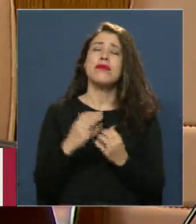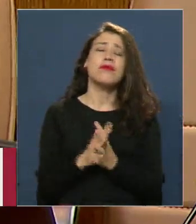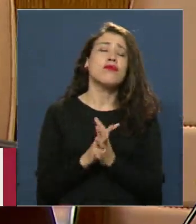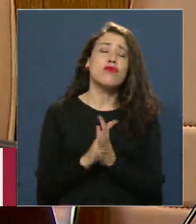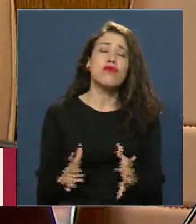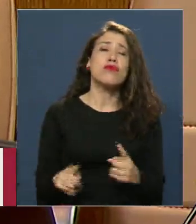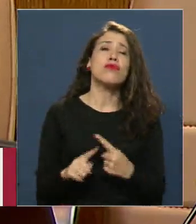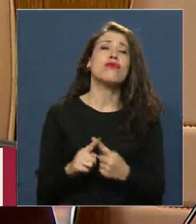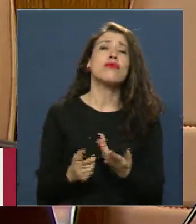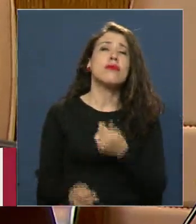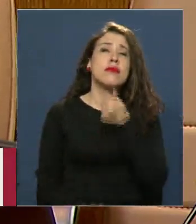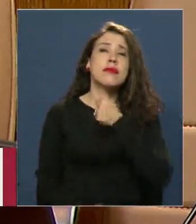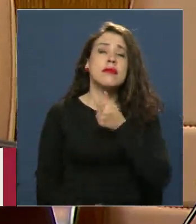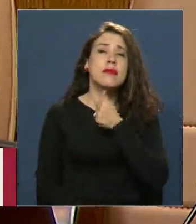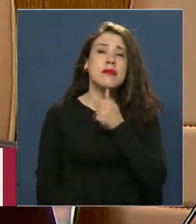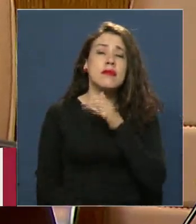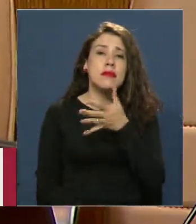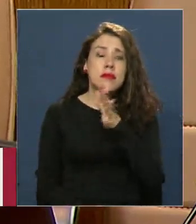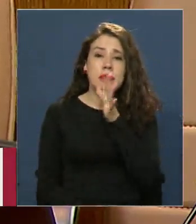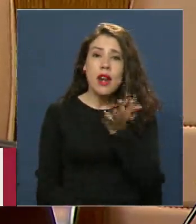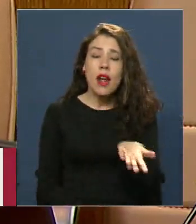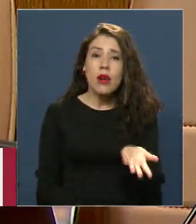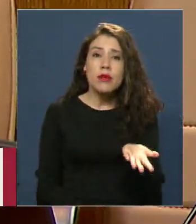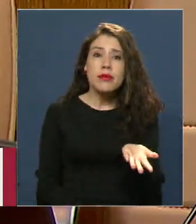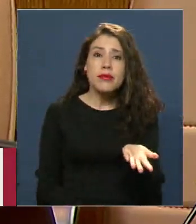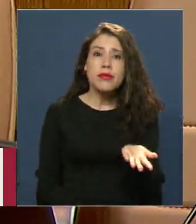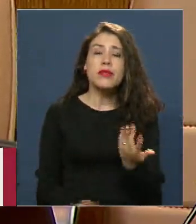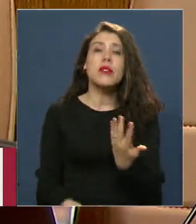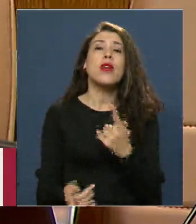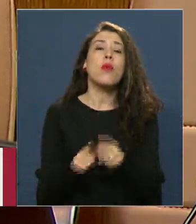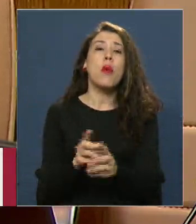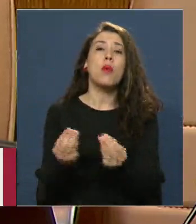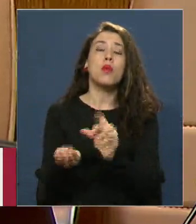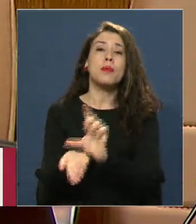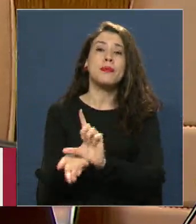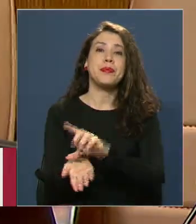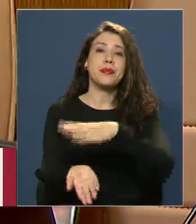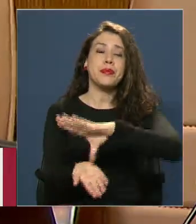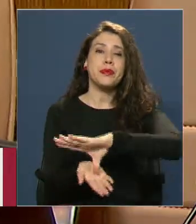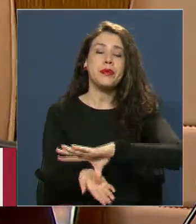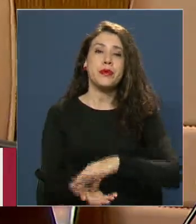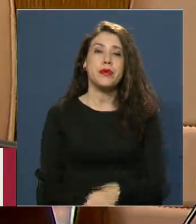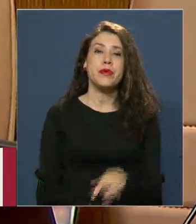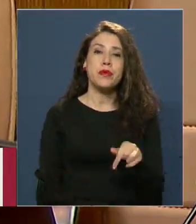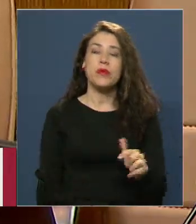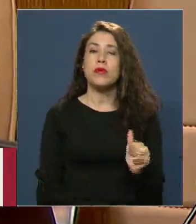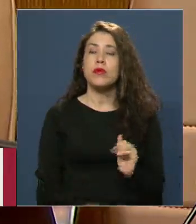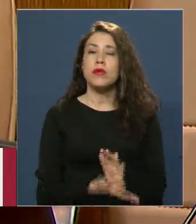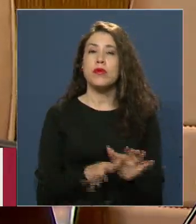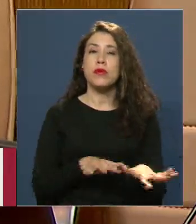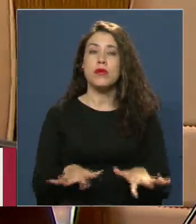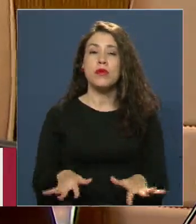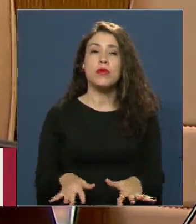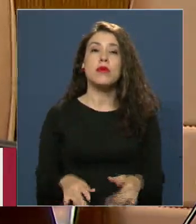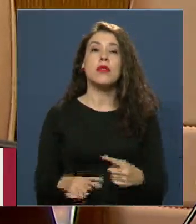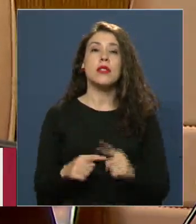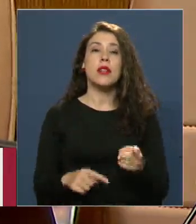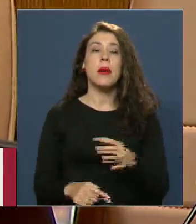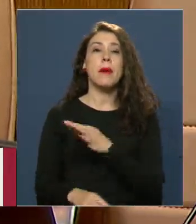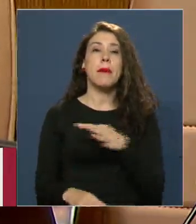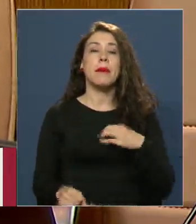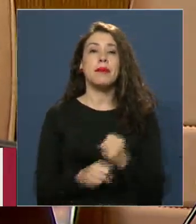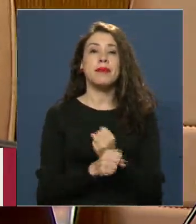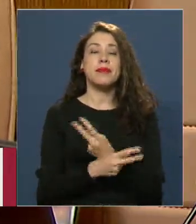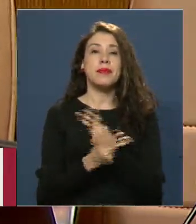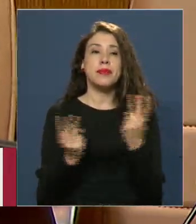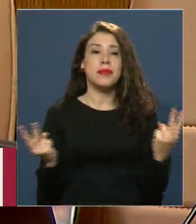falta y la carencia de recursos del agua, como está ocurriendo en muchos puntos del país. Aquí se reúnen todas las condiciones exigidas por el Ministerio de Obras Públicas,